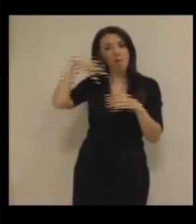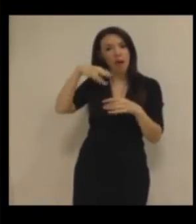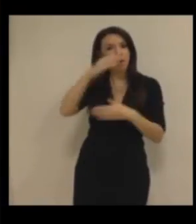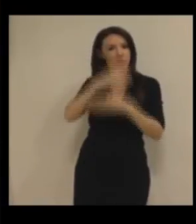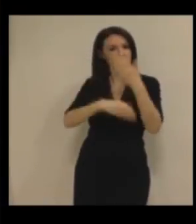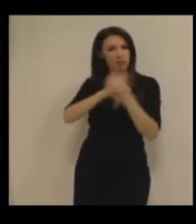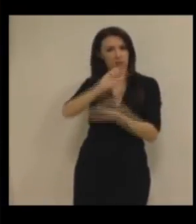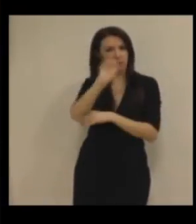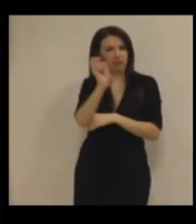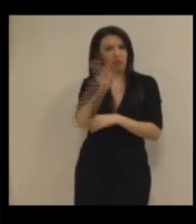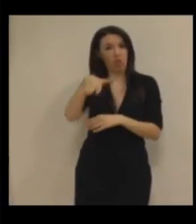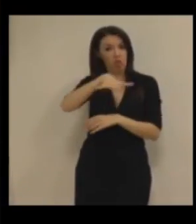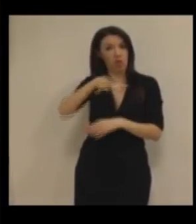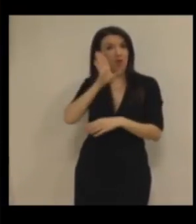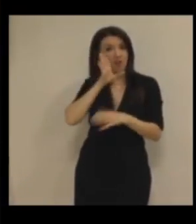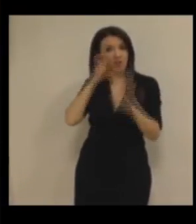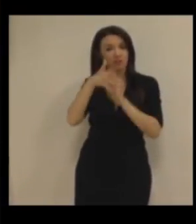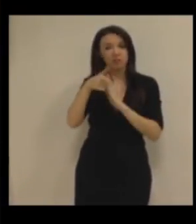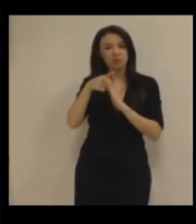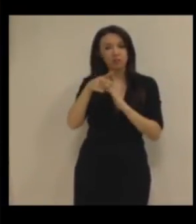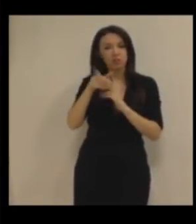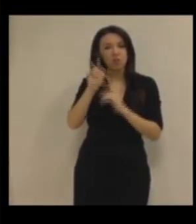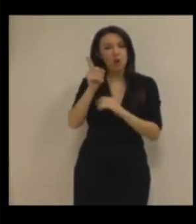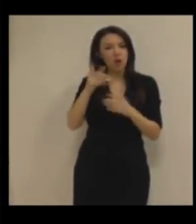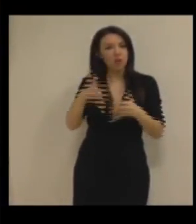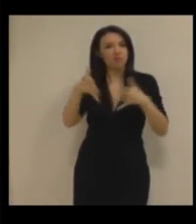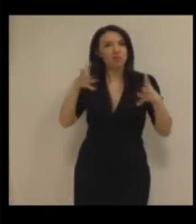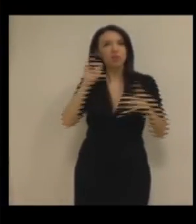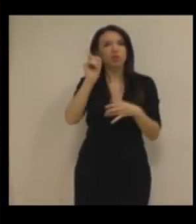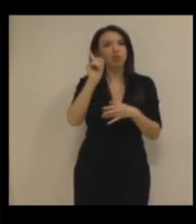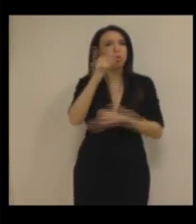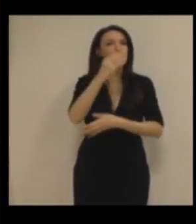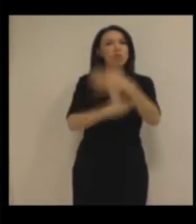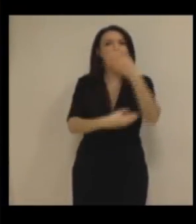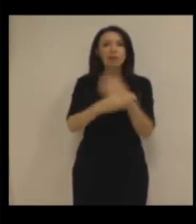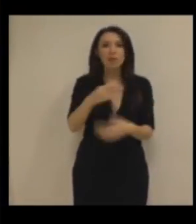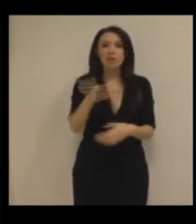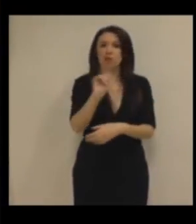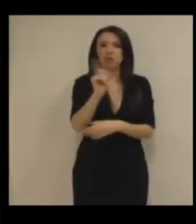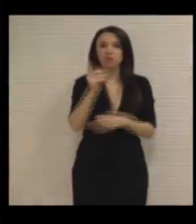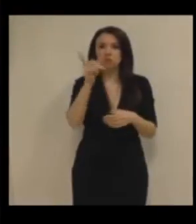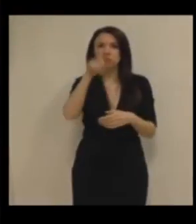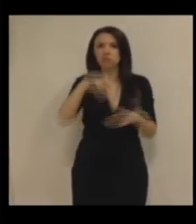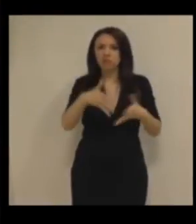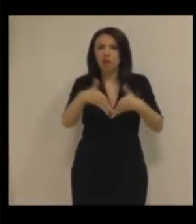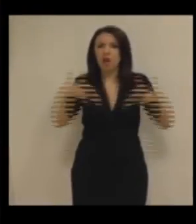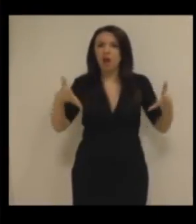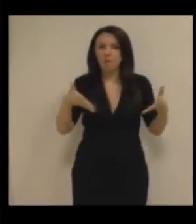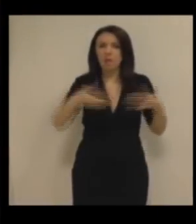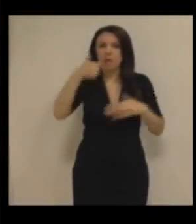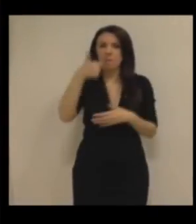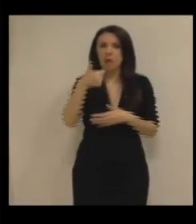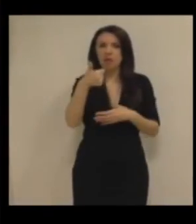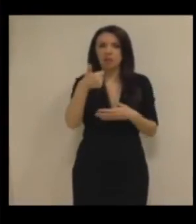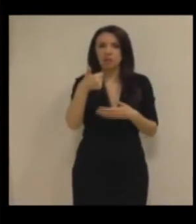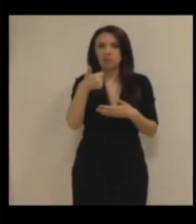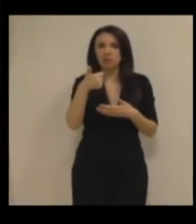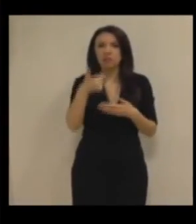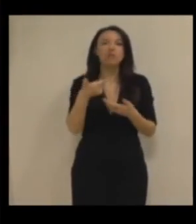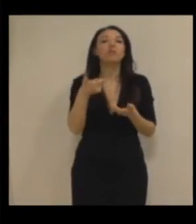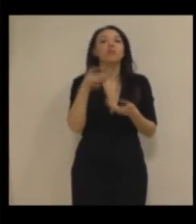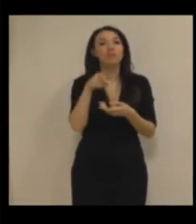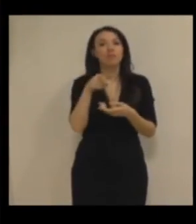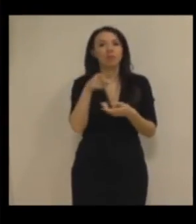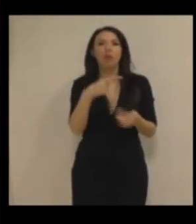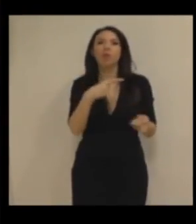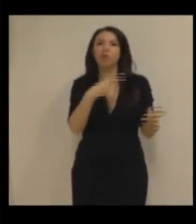discapacidades, pues como en esa visión amplia, no solamente discapacidad, sino más amplia, ¿de acuerdo? Y bueno, pues